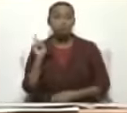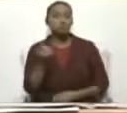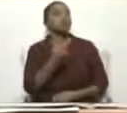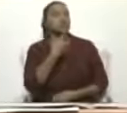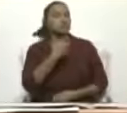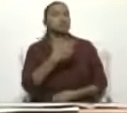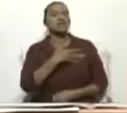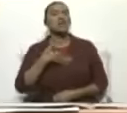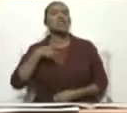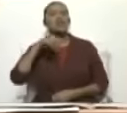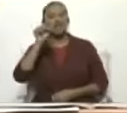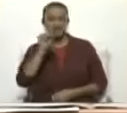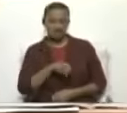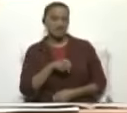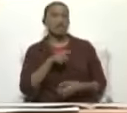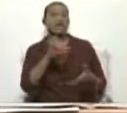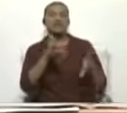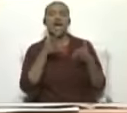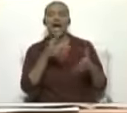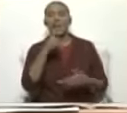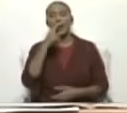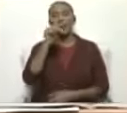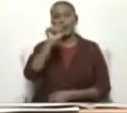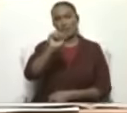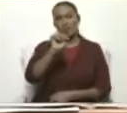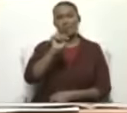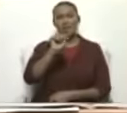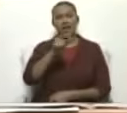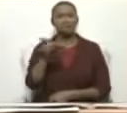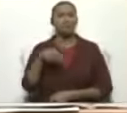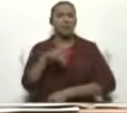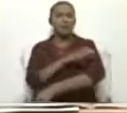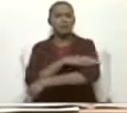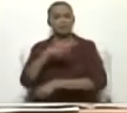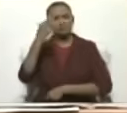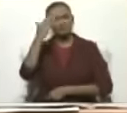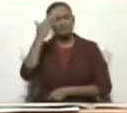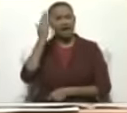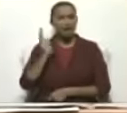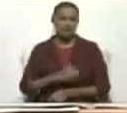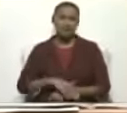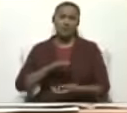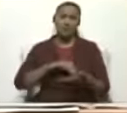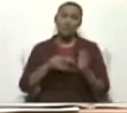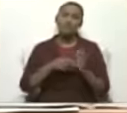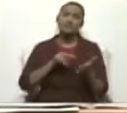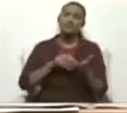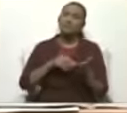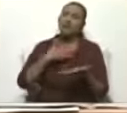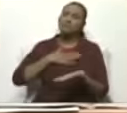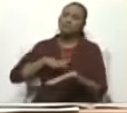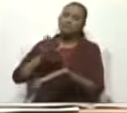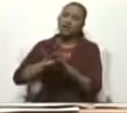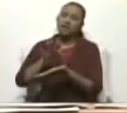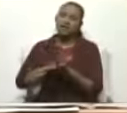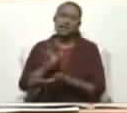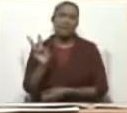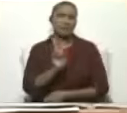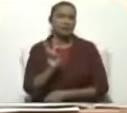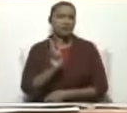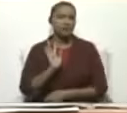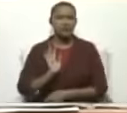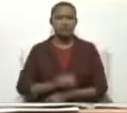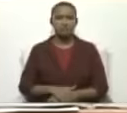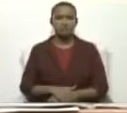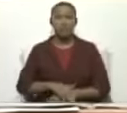Maduro. Hasta la oposición le conviene. Para ellos sería de tranquilidad este país. Porque cuando